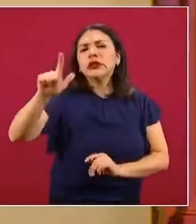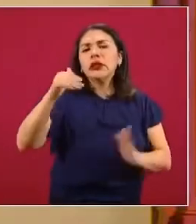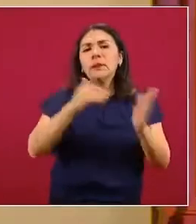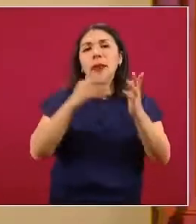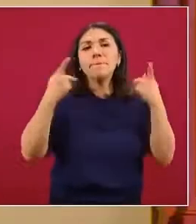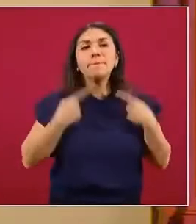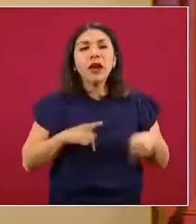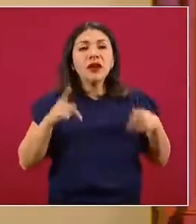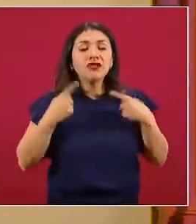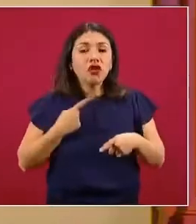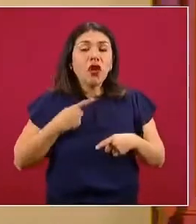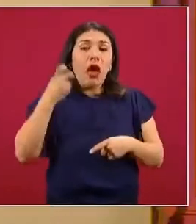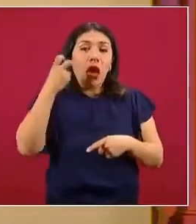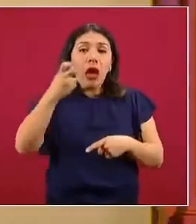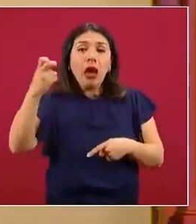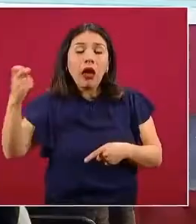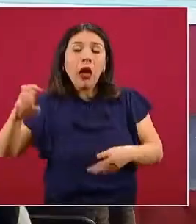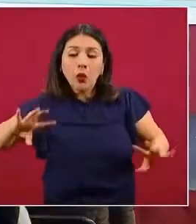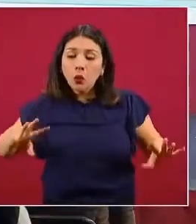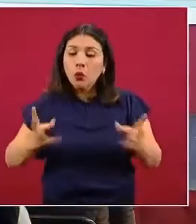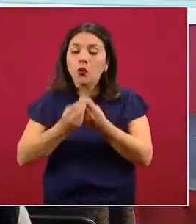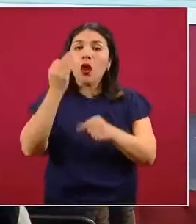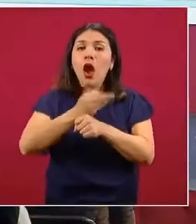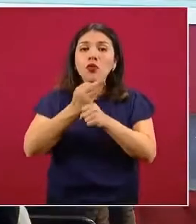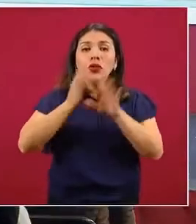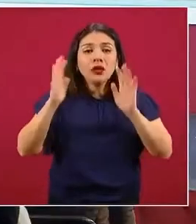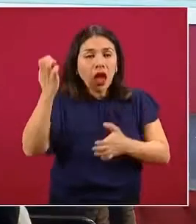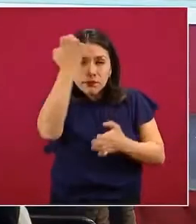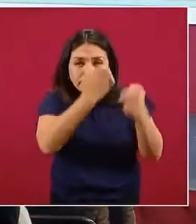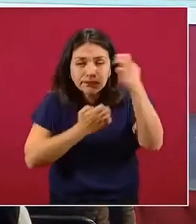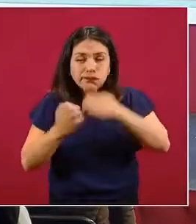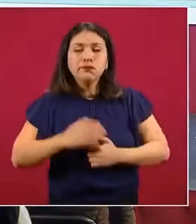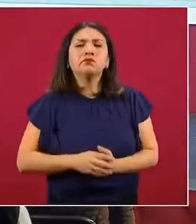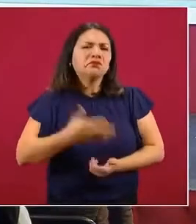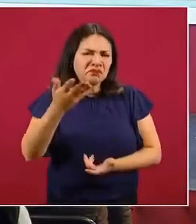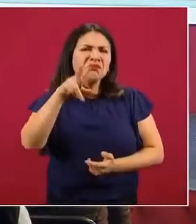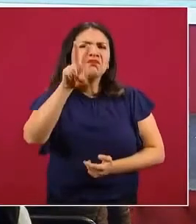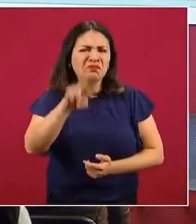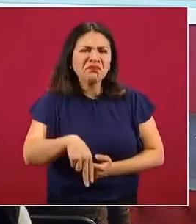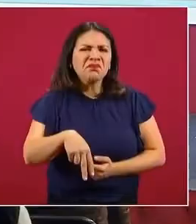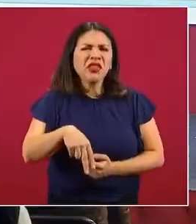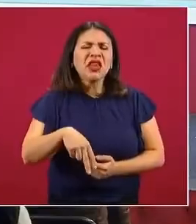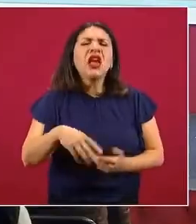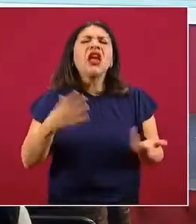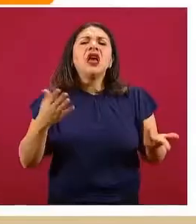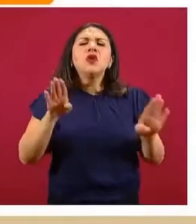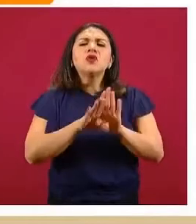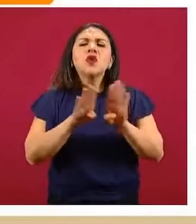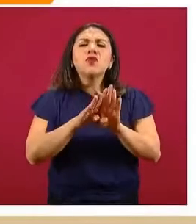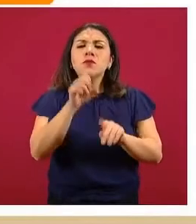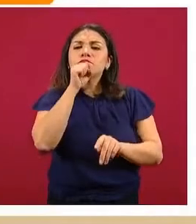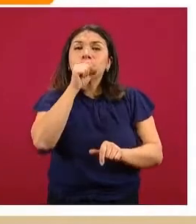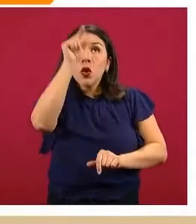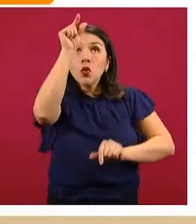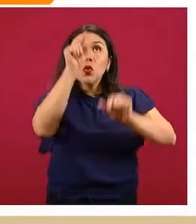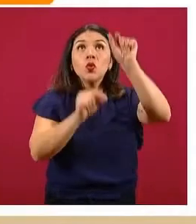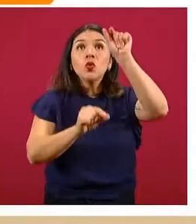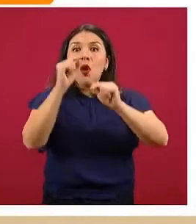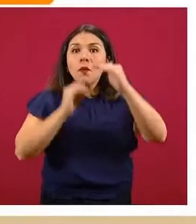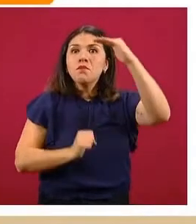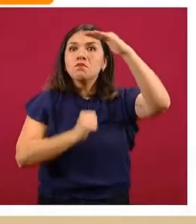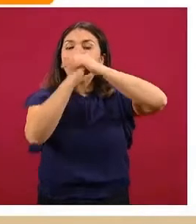1.267.000 personas de todas las que hasta el momento se han estudiado. Si bien es cierto, la altura de la barra en la